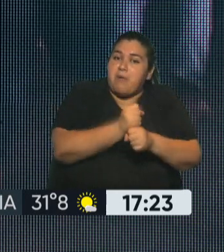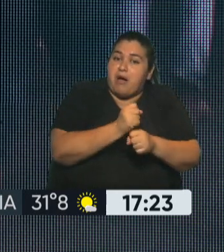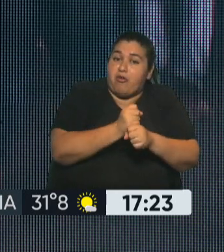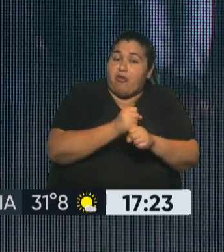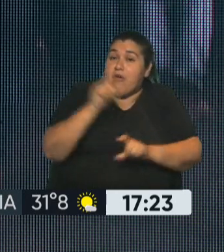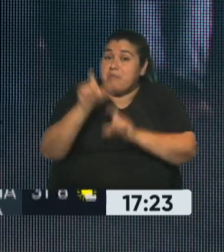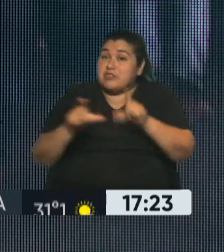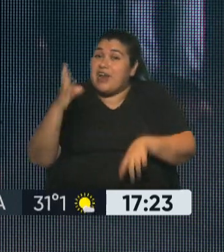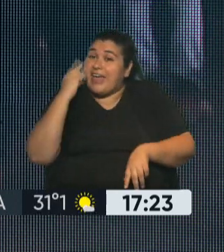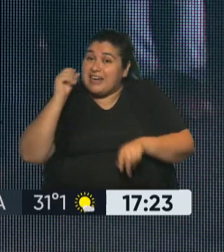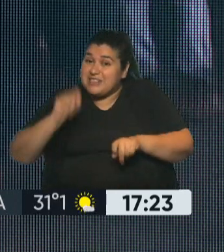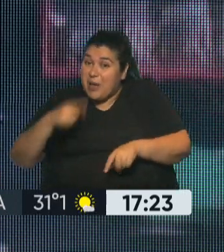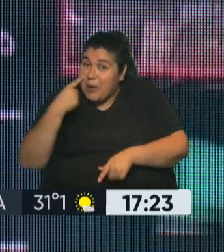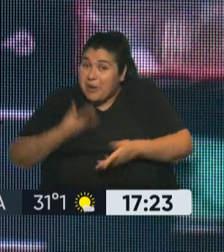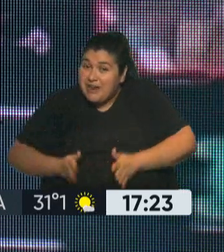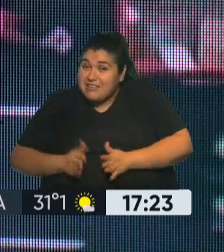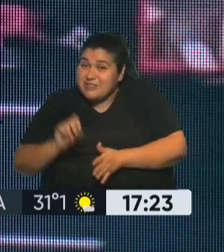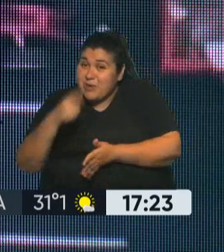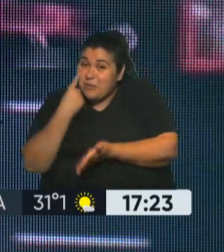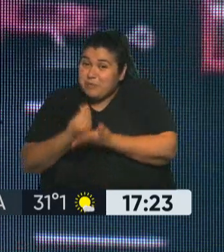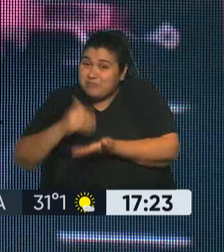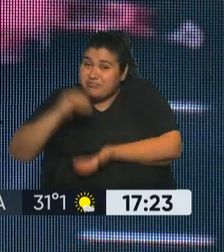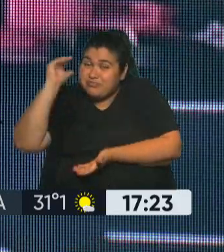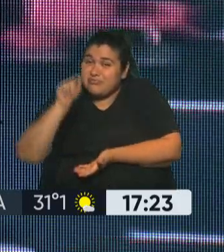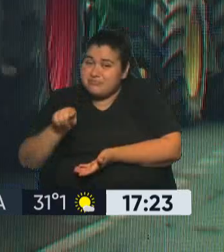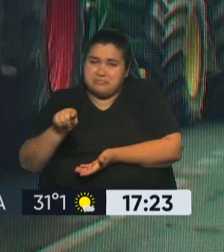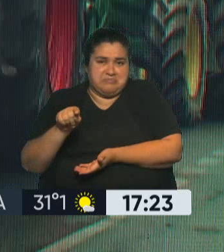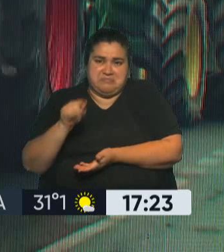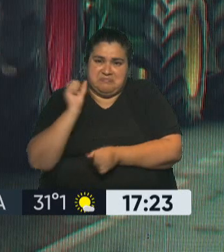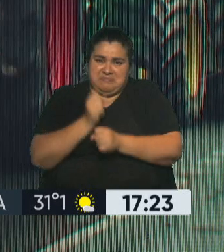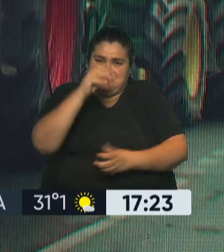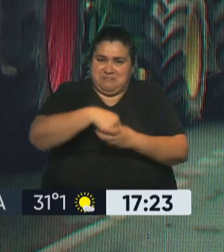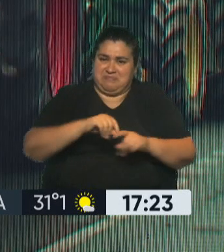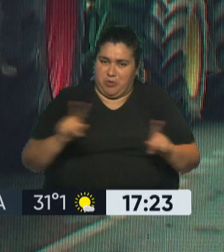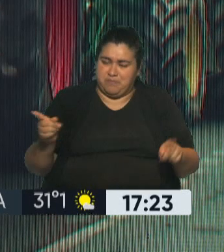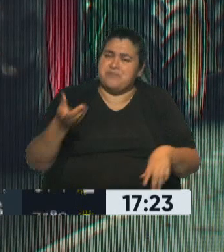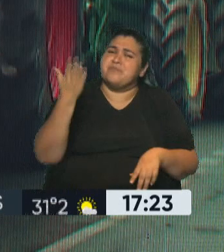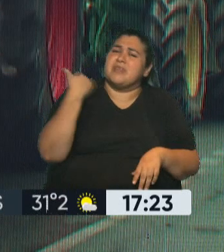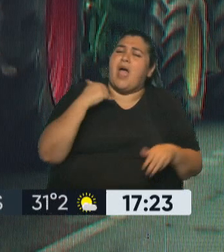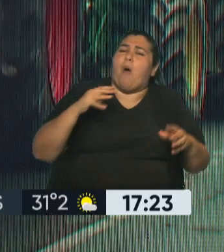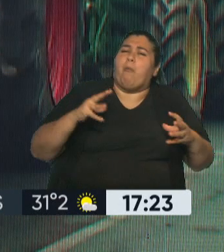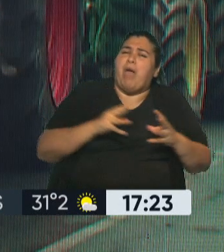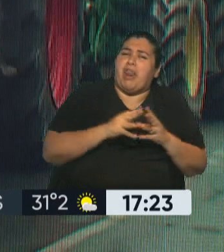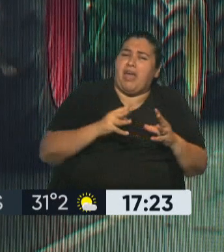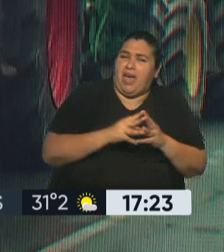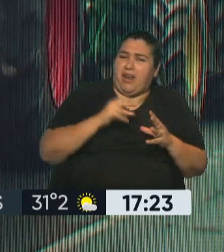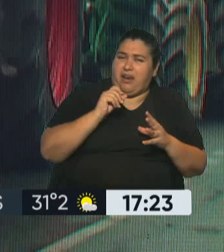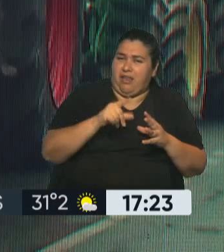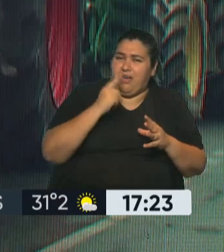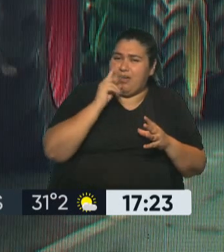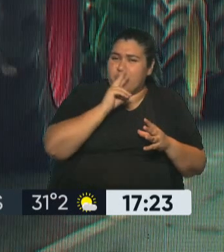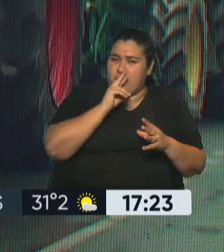ingleses no estaban dispuestos a hacer, ¿no? Un poco la doble vara que vemos. Angela Merkel supo sostener la Unión Europea y fortalecerla